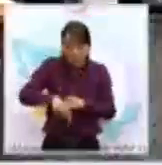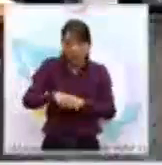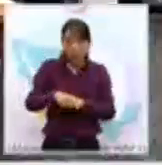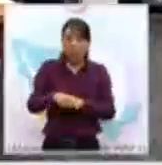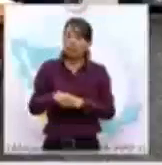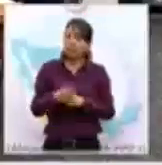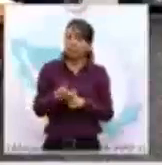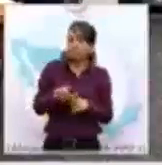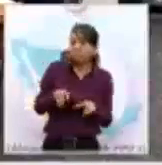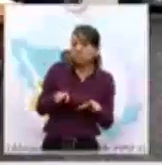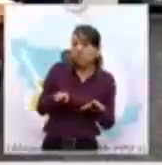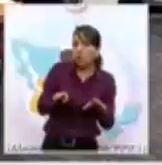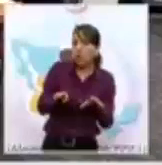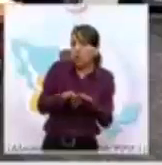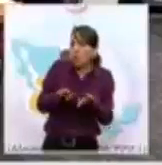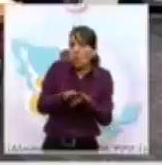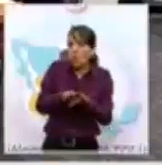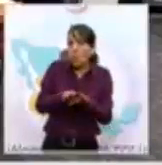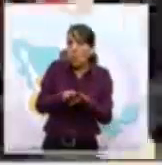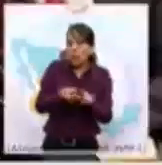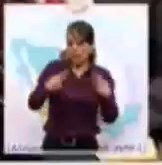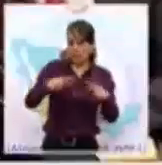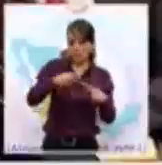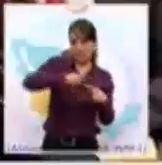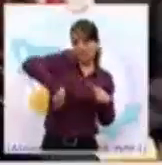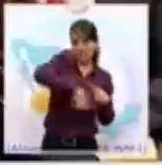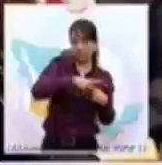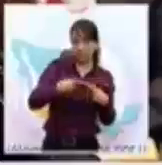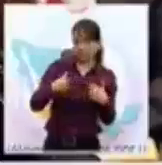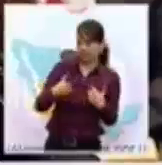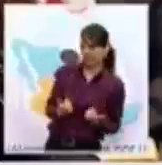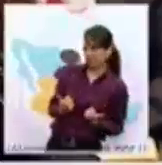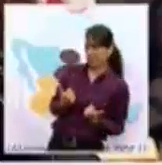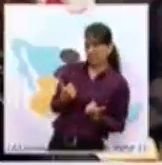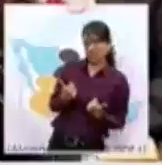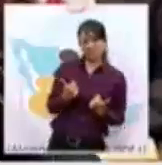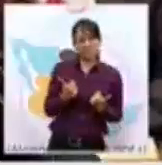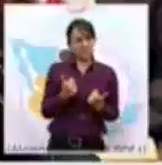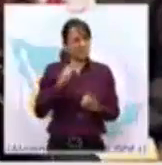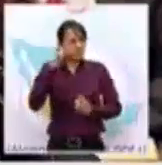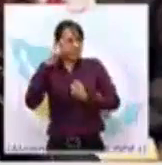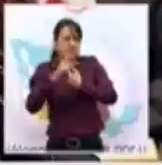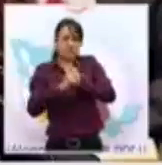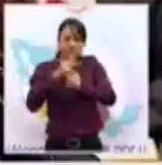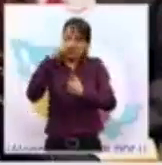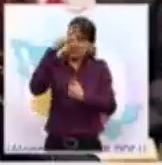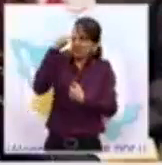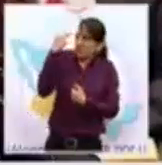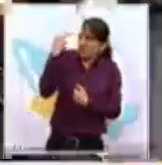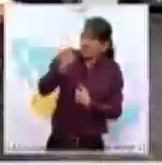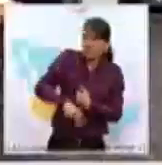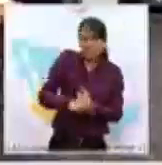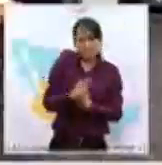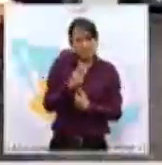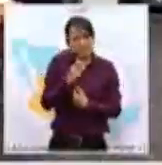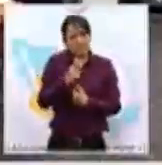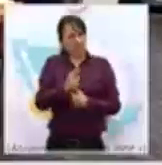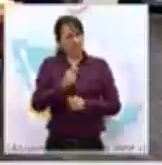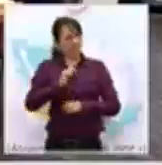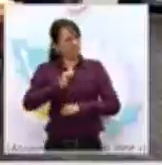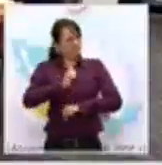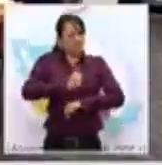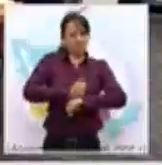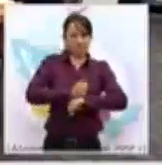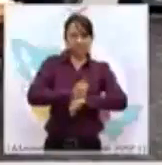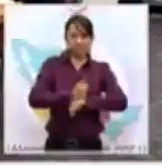expresión a esa colectividad a la que no le fue fácil nacer como colectividad, constituirse como colectividad. El